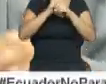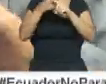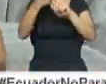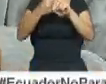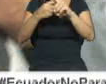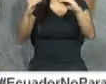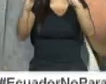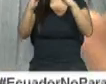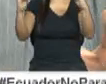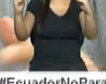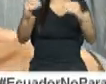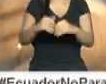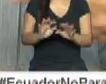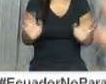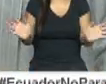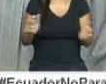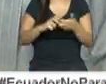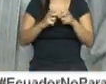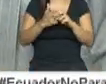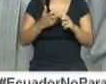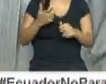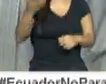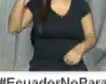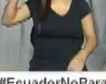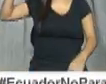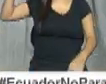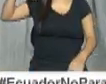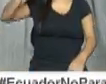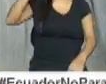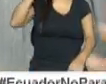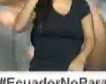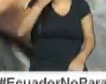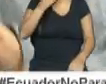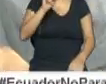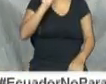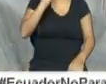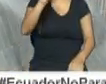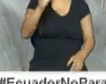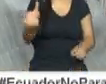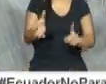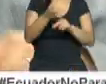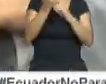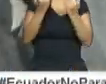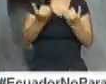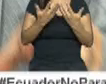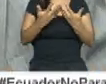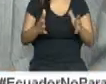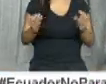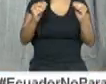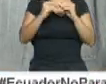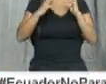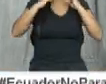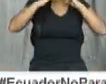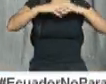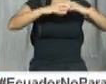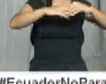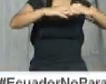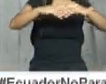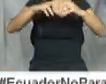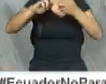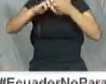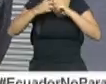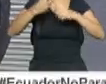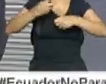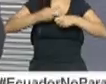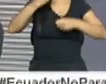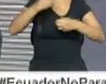Entonces hay que entender el pasado, ¿no es cierto?, para ver cómo hemos llegado a lo que tenemos ahora y la crisis que se ha producido en este caso concreto de la seguridad social.